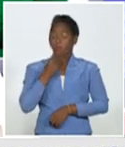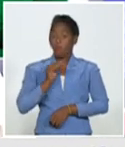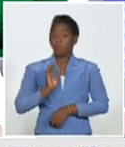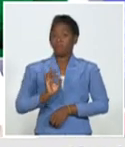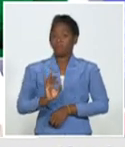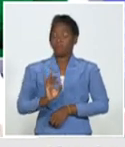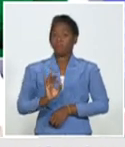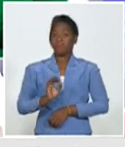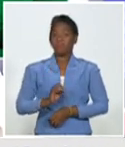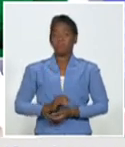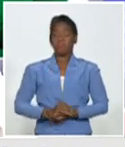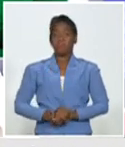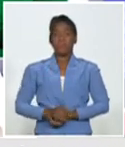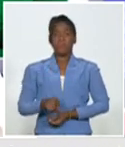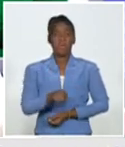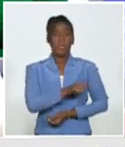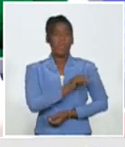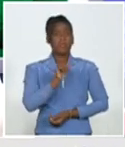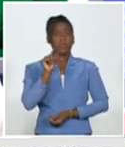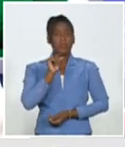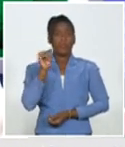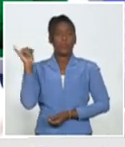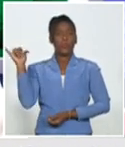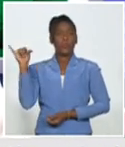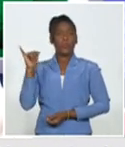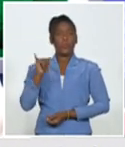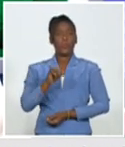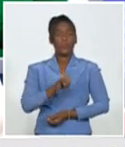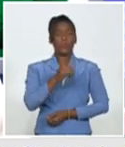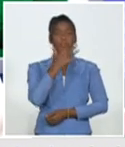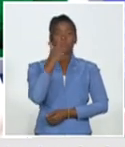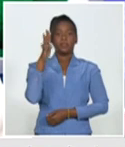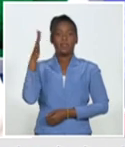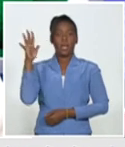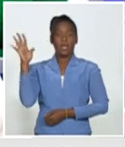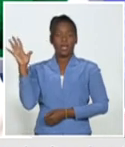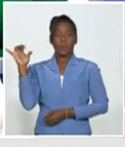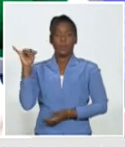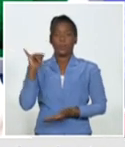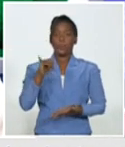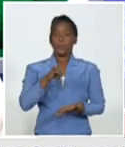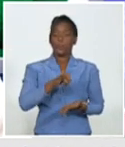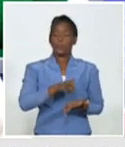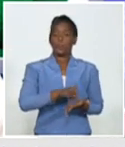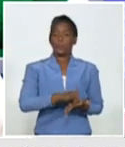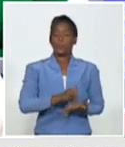había regresado del exterior. Era una paciente que